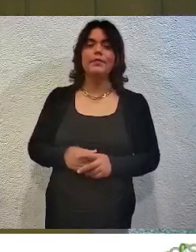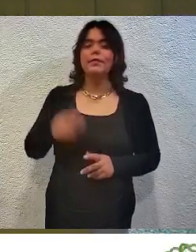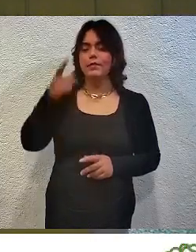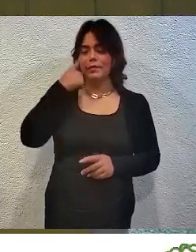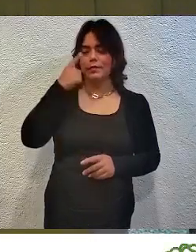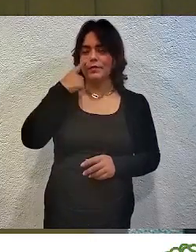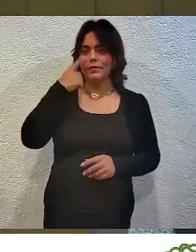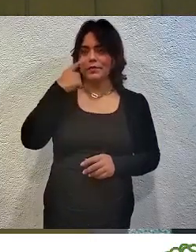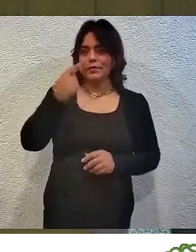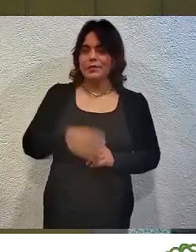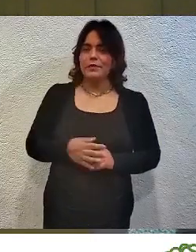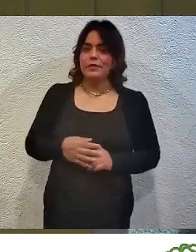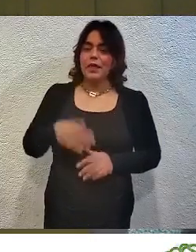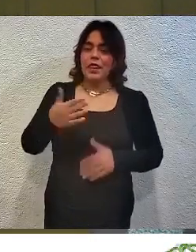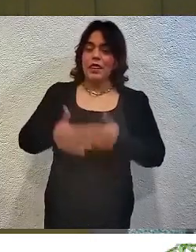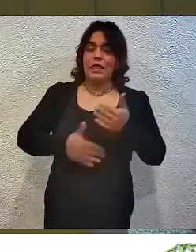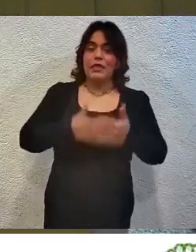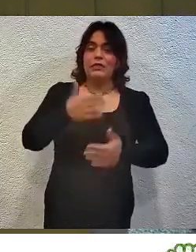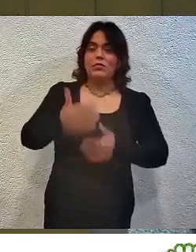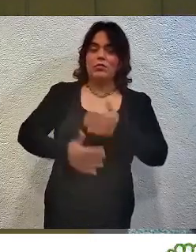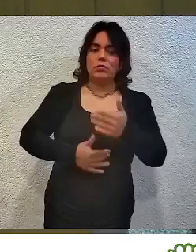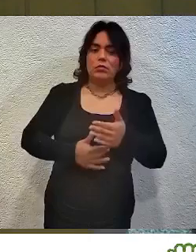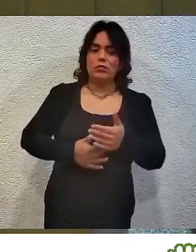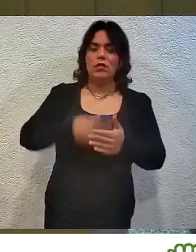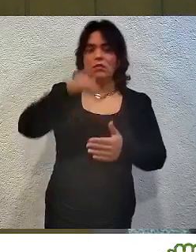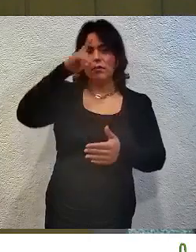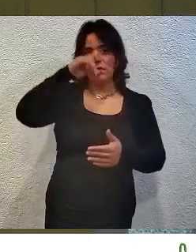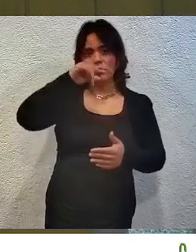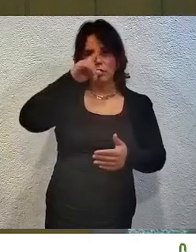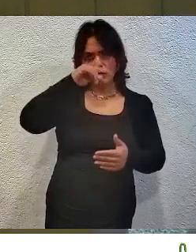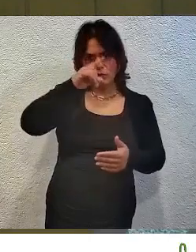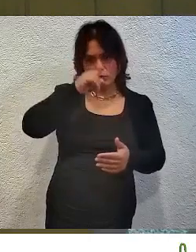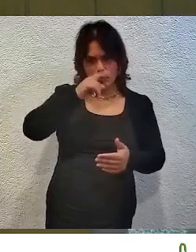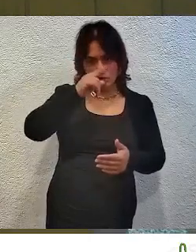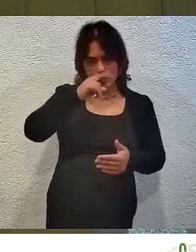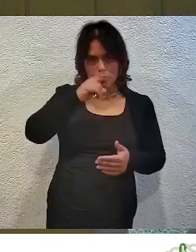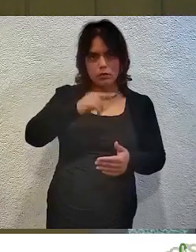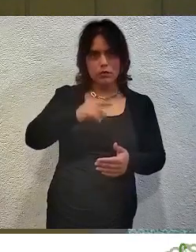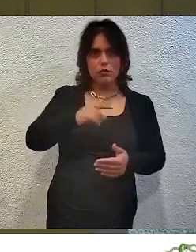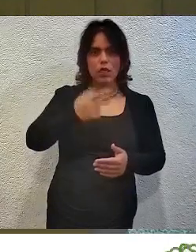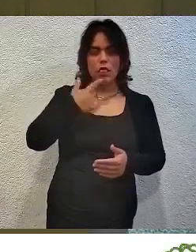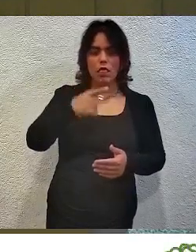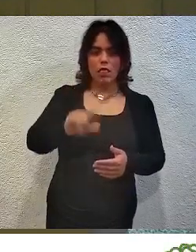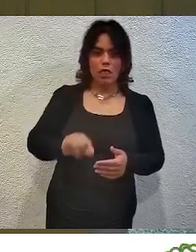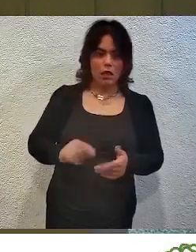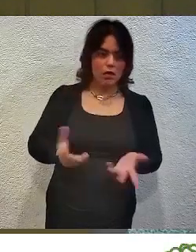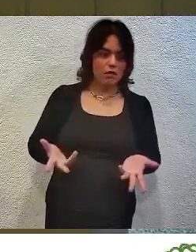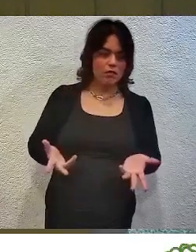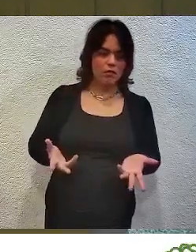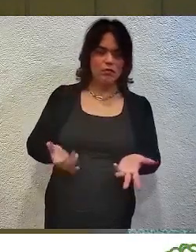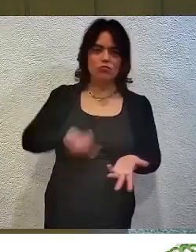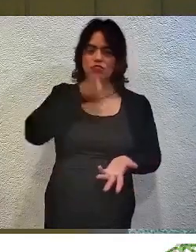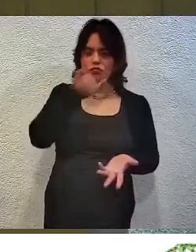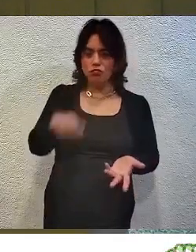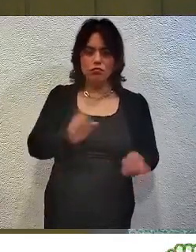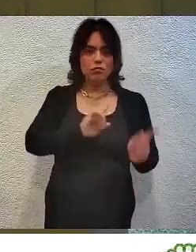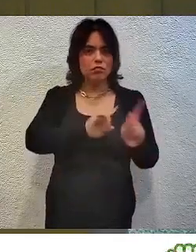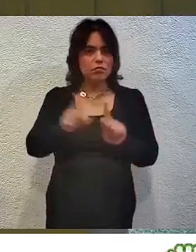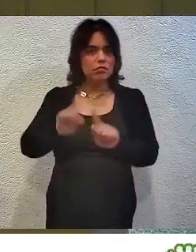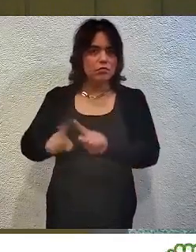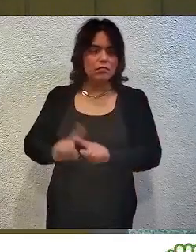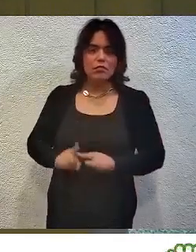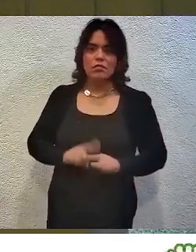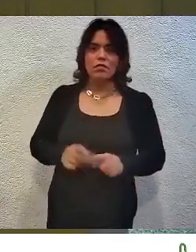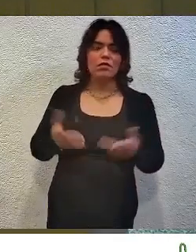un concierto de deficiencias, de omisiones o de irregularidades. La verdad es que no